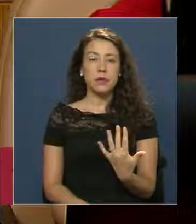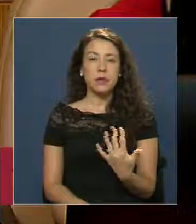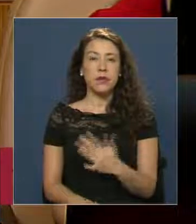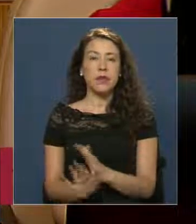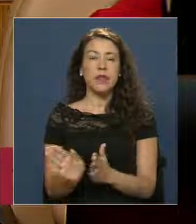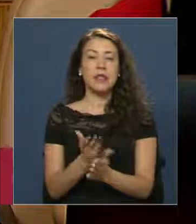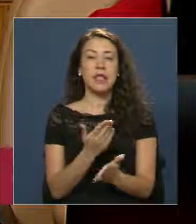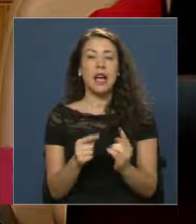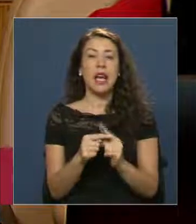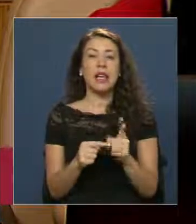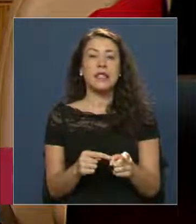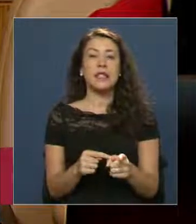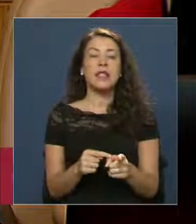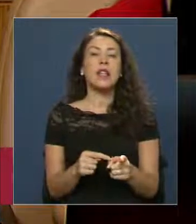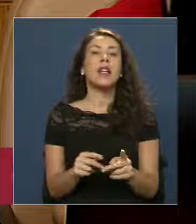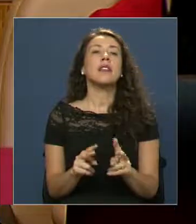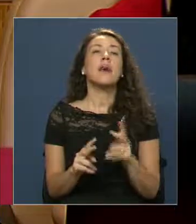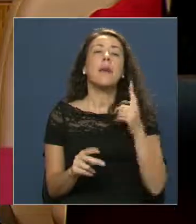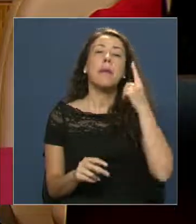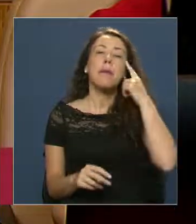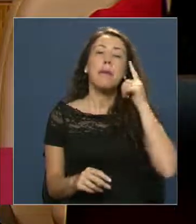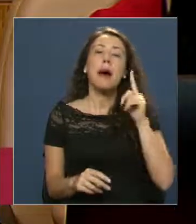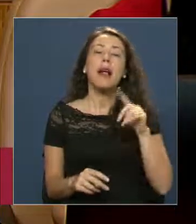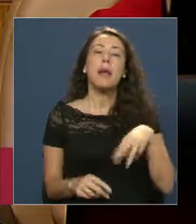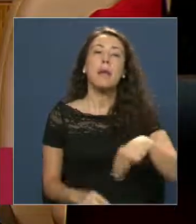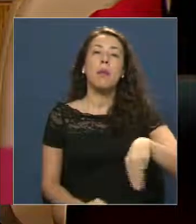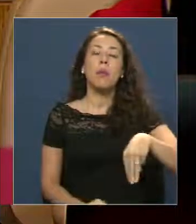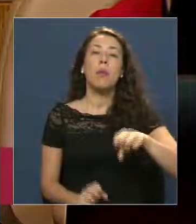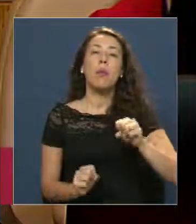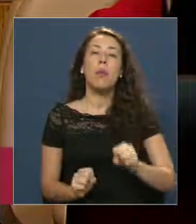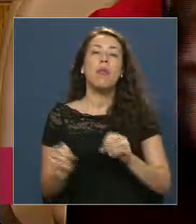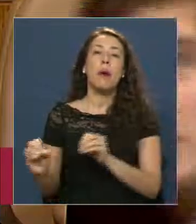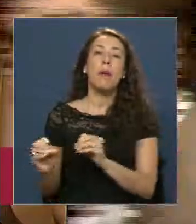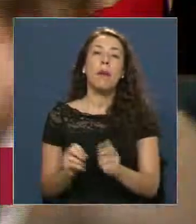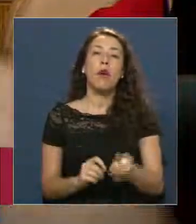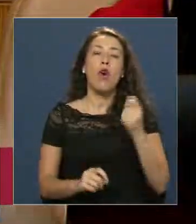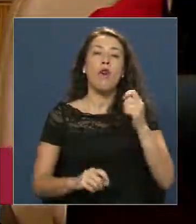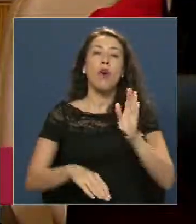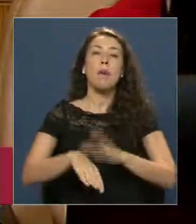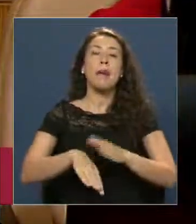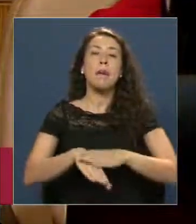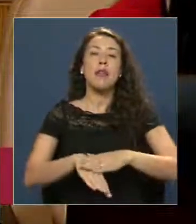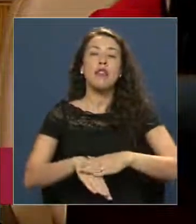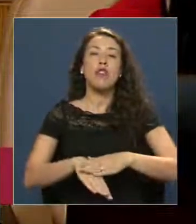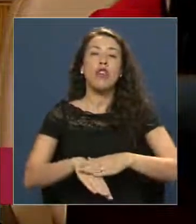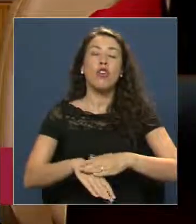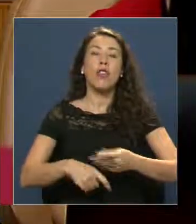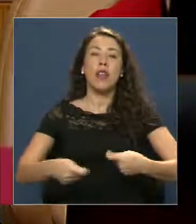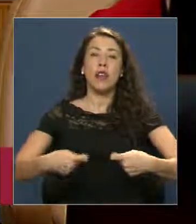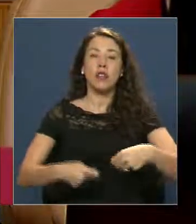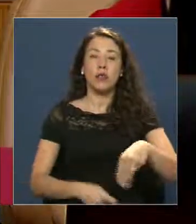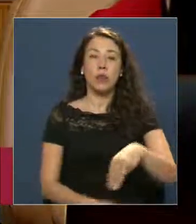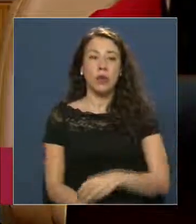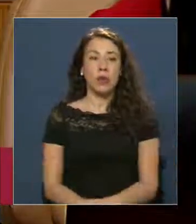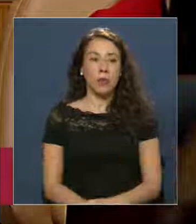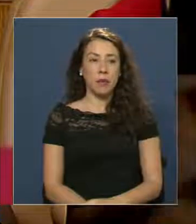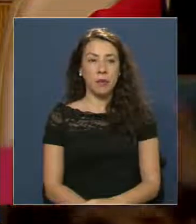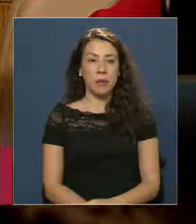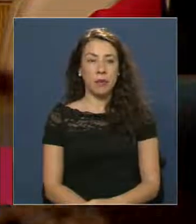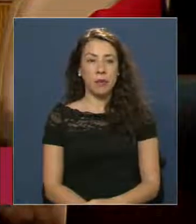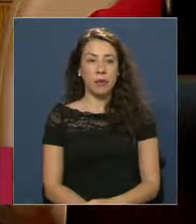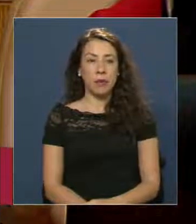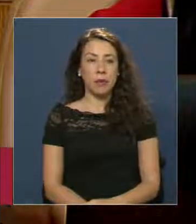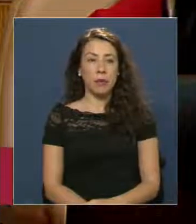elimina el requisito de casos calificados para que las municipalidades puedan postergar el cobro de patentes municipales. Acuérdense que lo que estamos hablando también